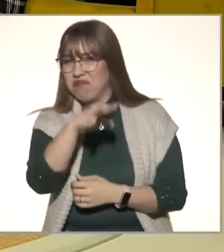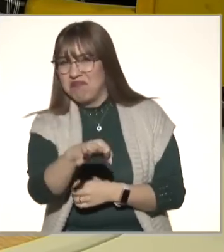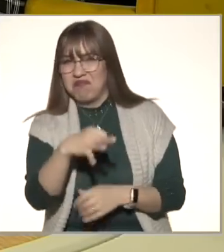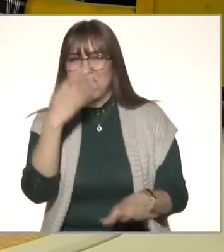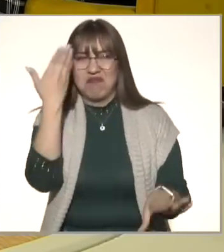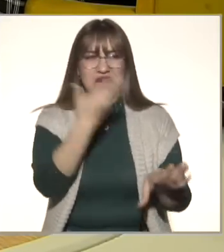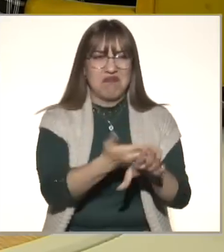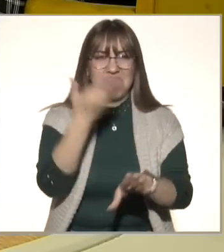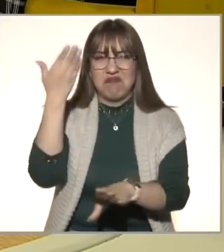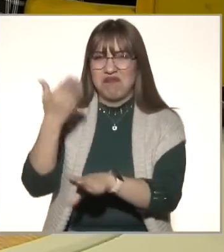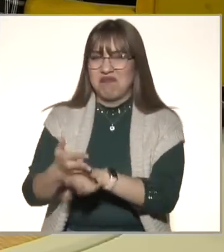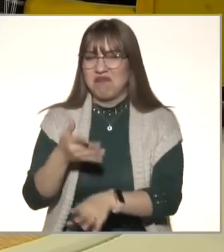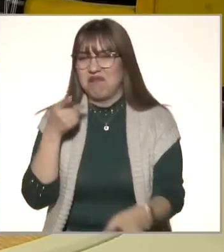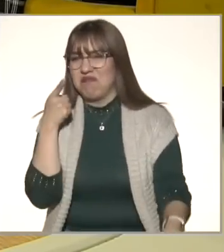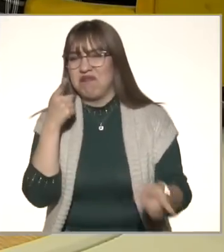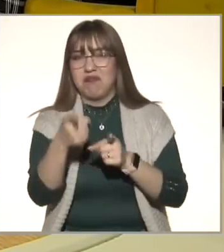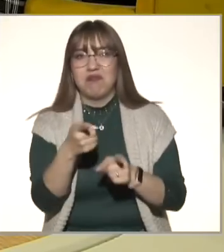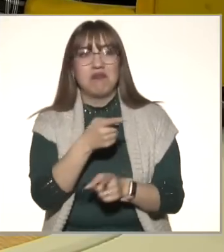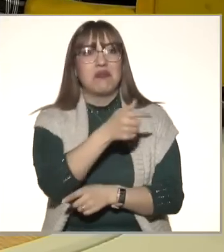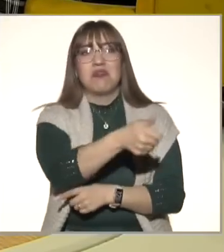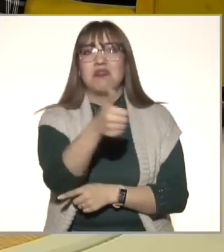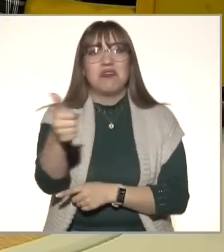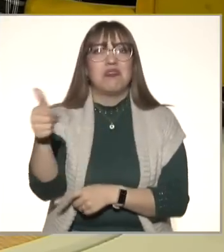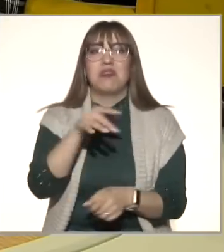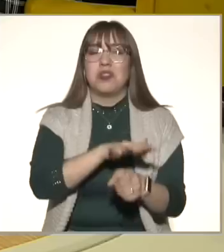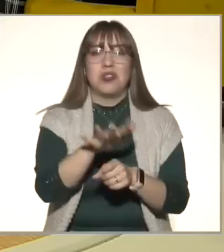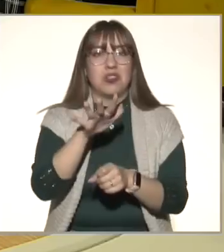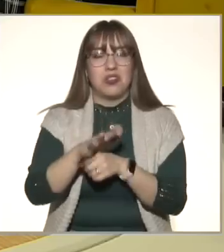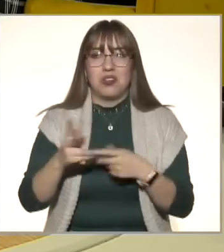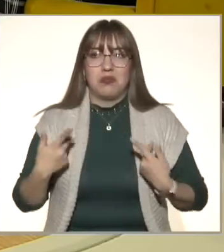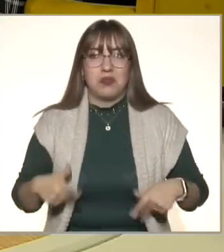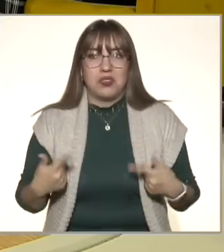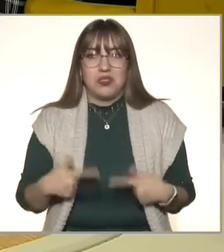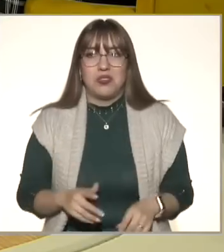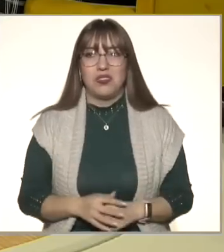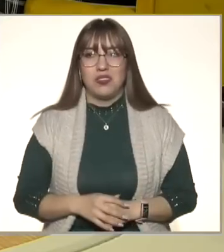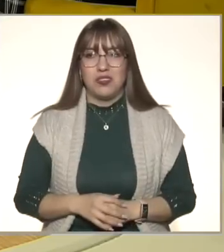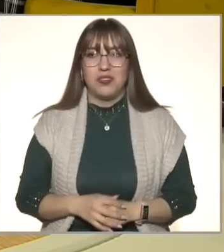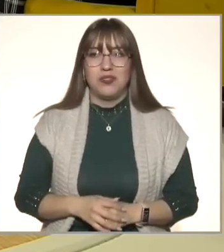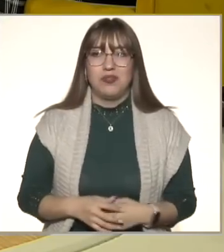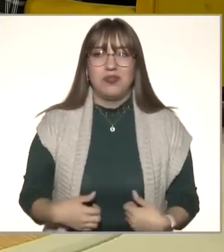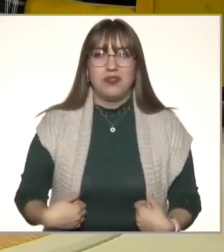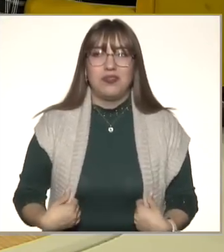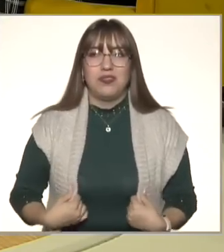como no lo quieres decir, a quien se lo querías decir.